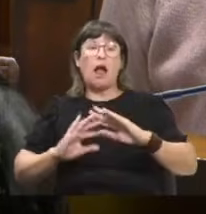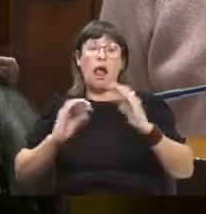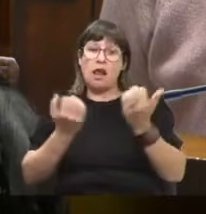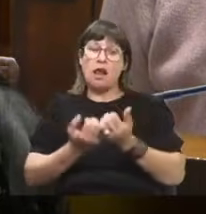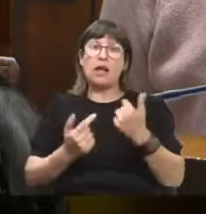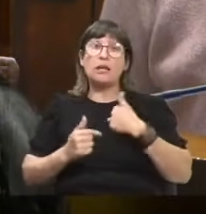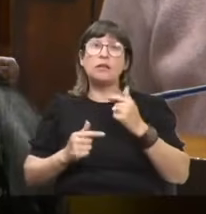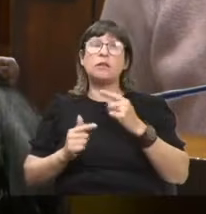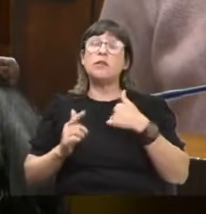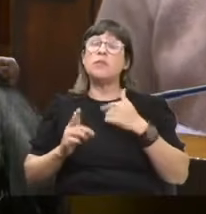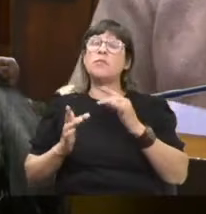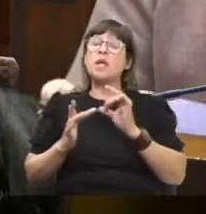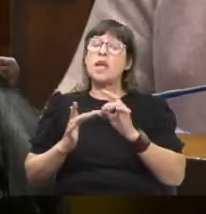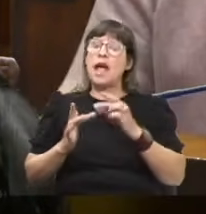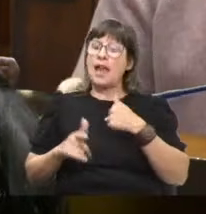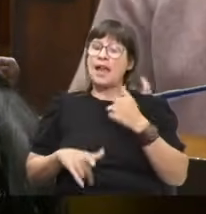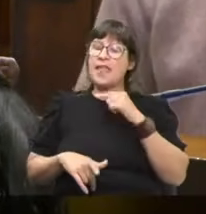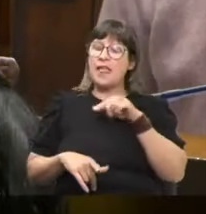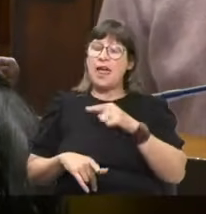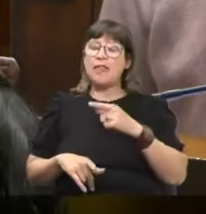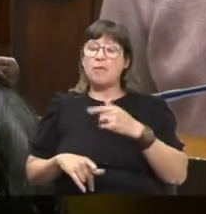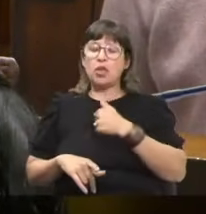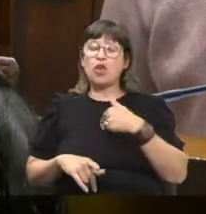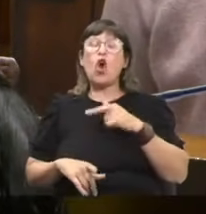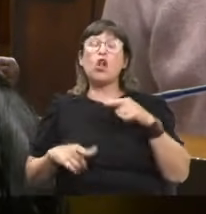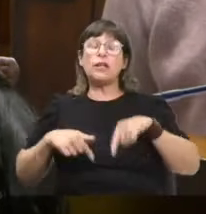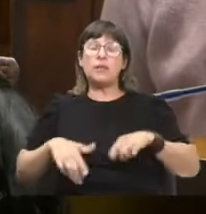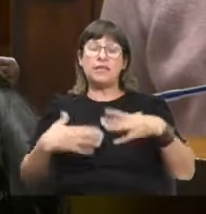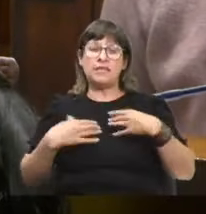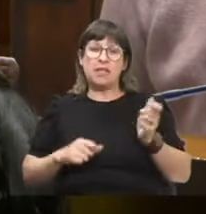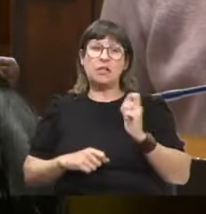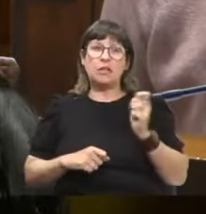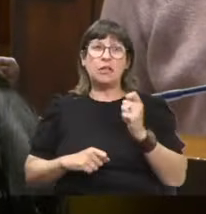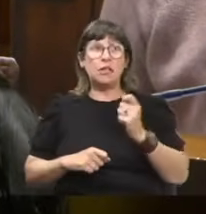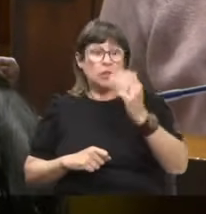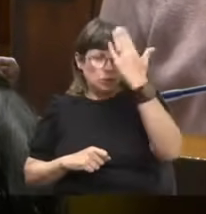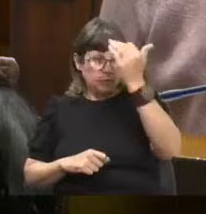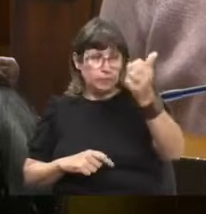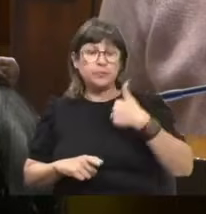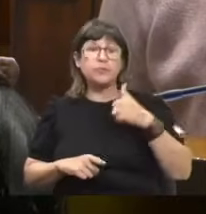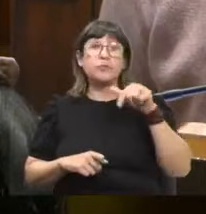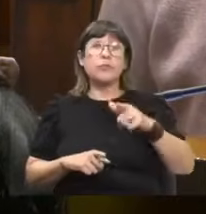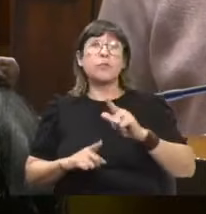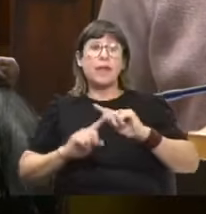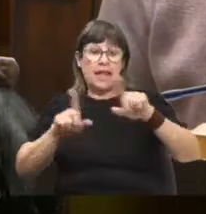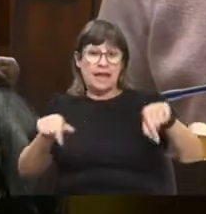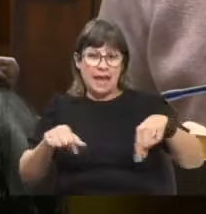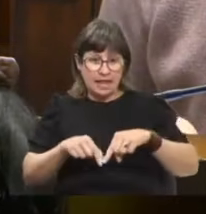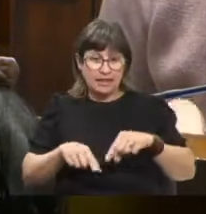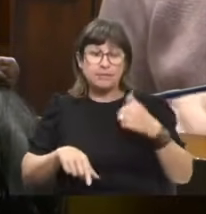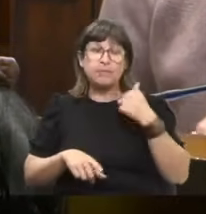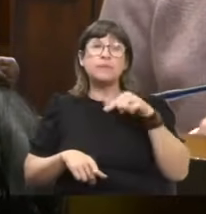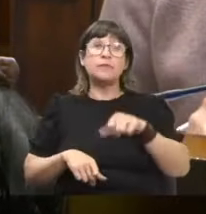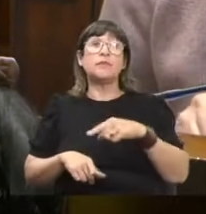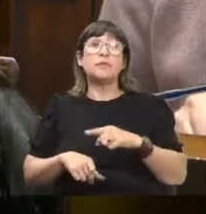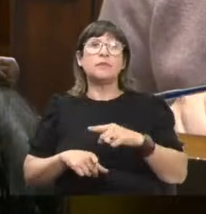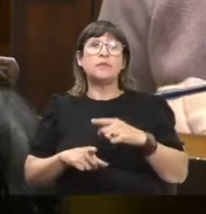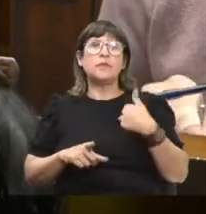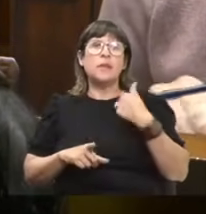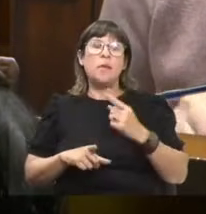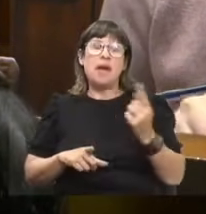mi calidad de Ministra de Salud Pública, convocada mediante el mecanismo del llamado a sala, reviste una